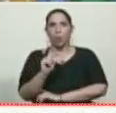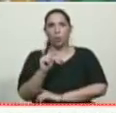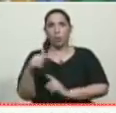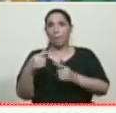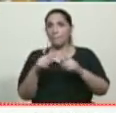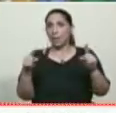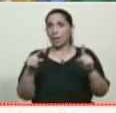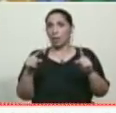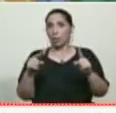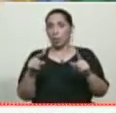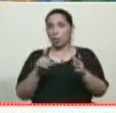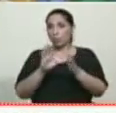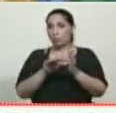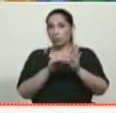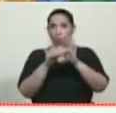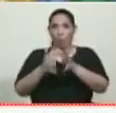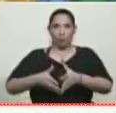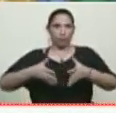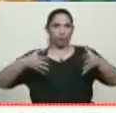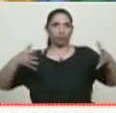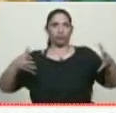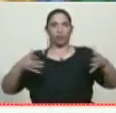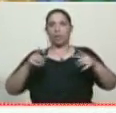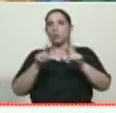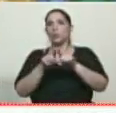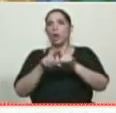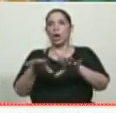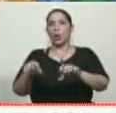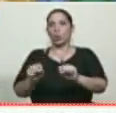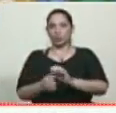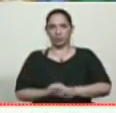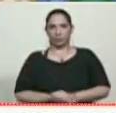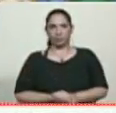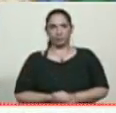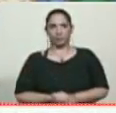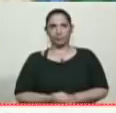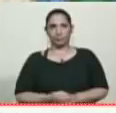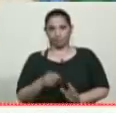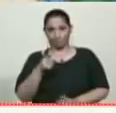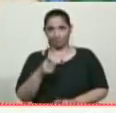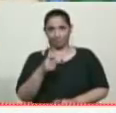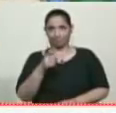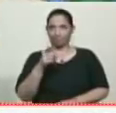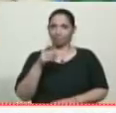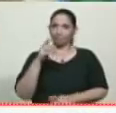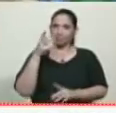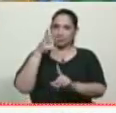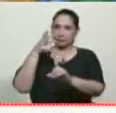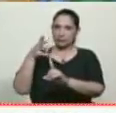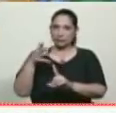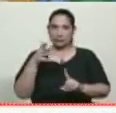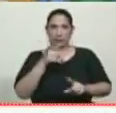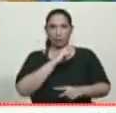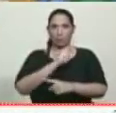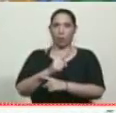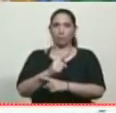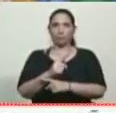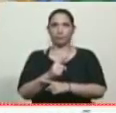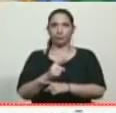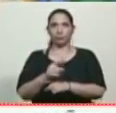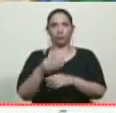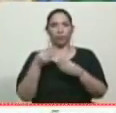robar millones, entonces es un conquistador. O sea, la diferencia, esa es la doctrina de los imperios. Entonces fíjense